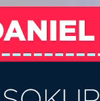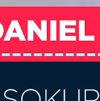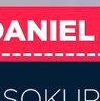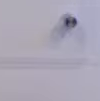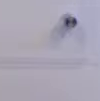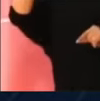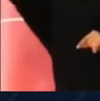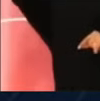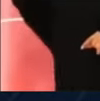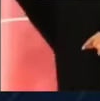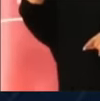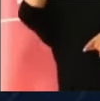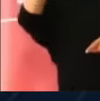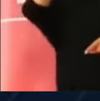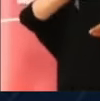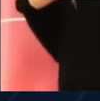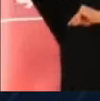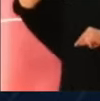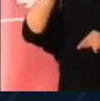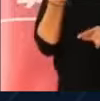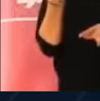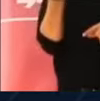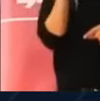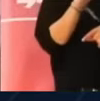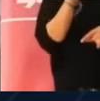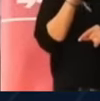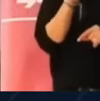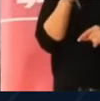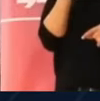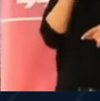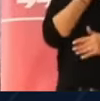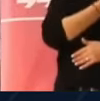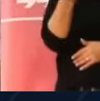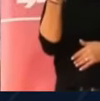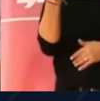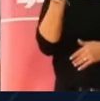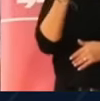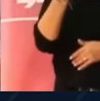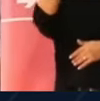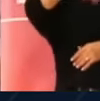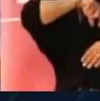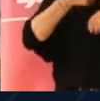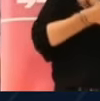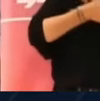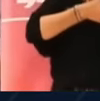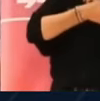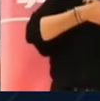intenta a contraatacar contra nosotros. Pero le volvería a decir lo mismo. ¿Qué pruebas tiene de esto que nos dices? Yo no